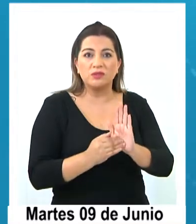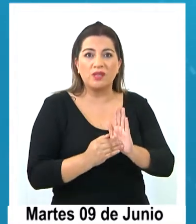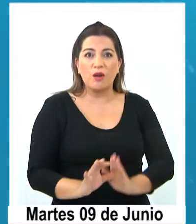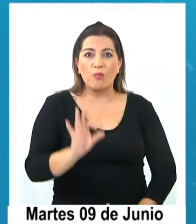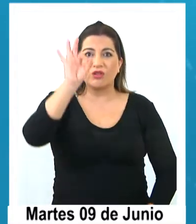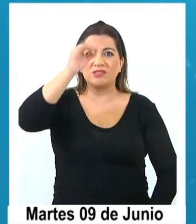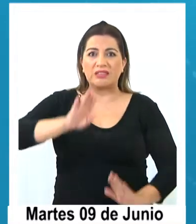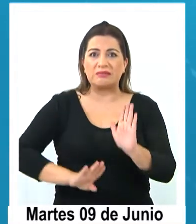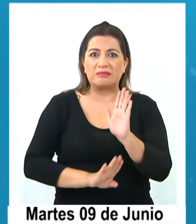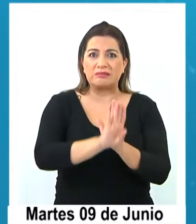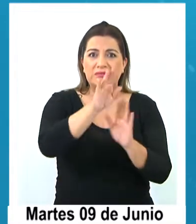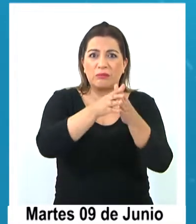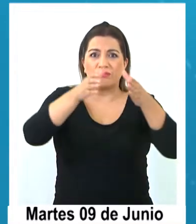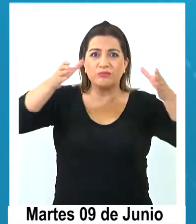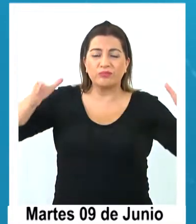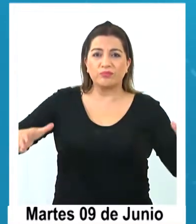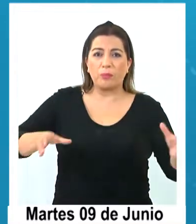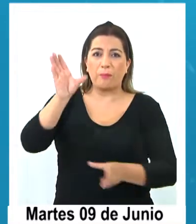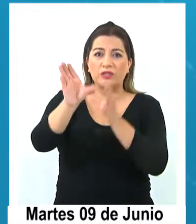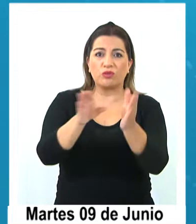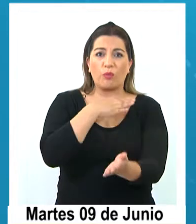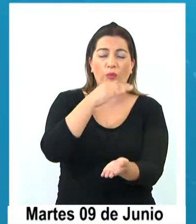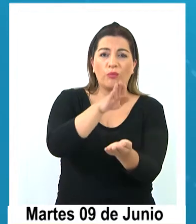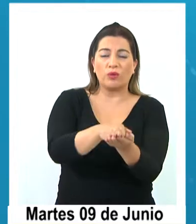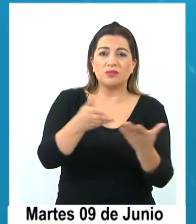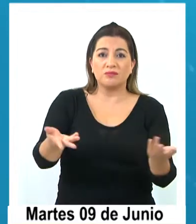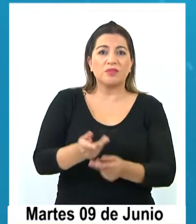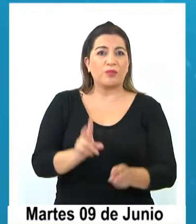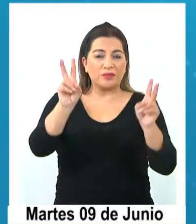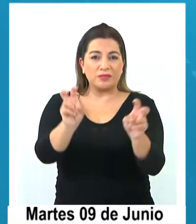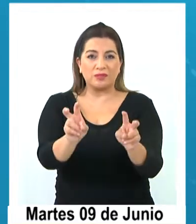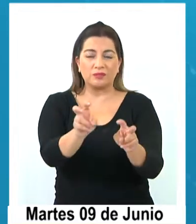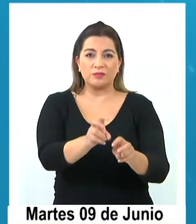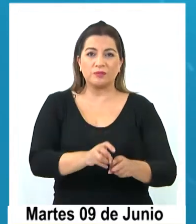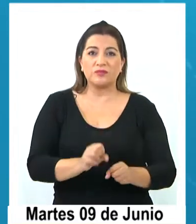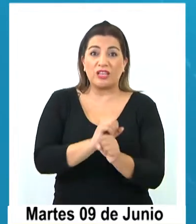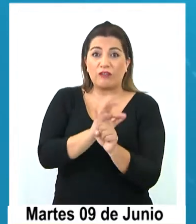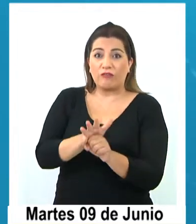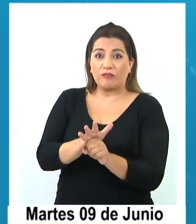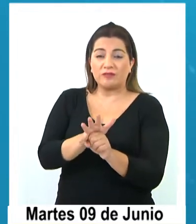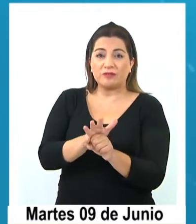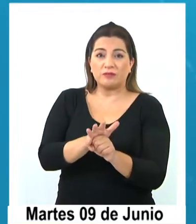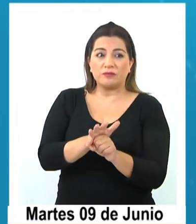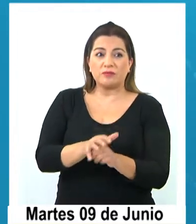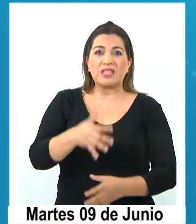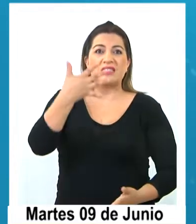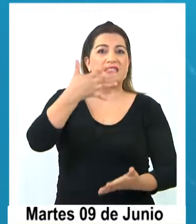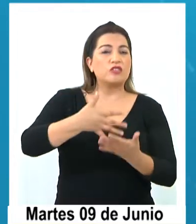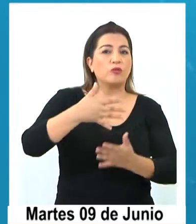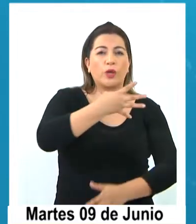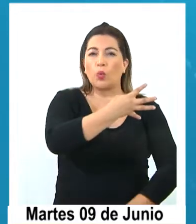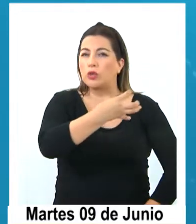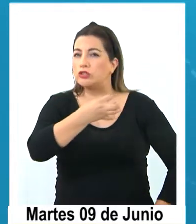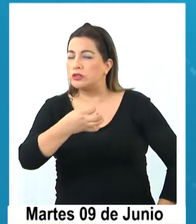en las cifras, ¿no? En el número de fallecidos a consecuencia del COVID-19, 5